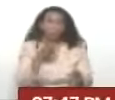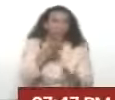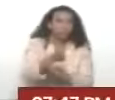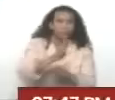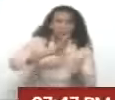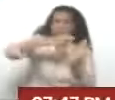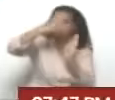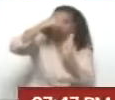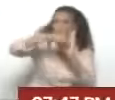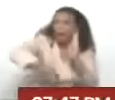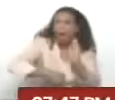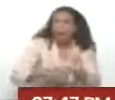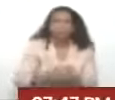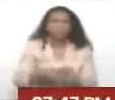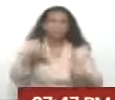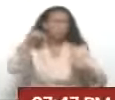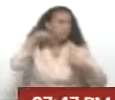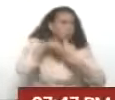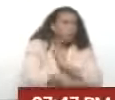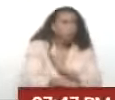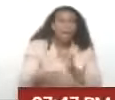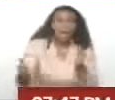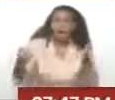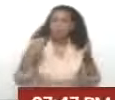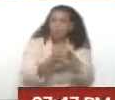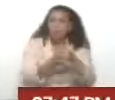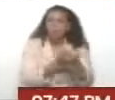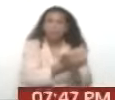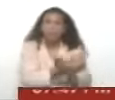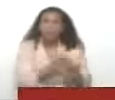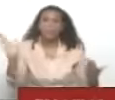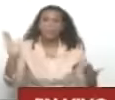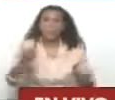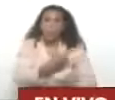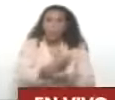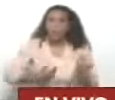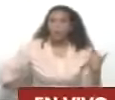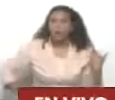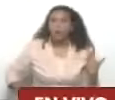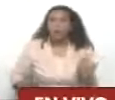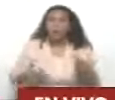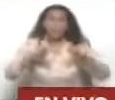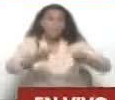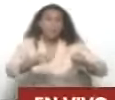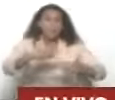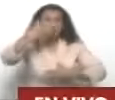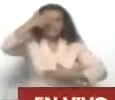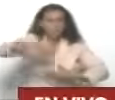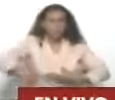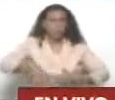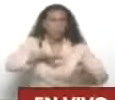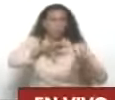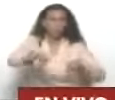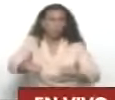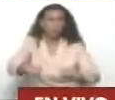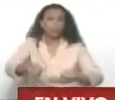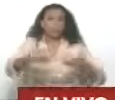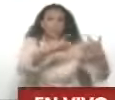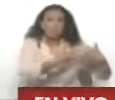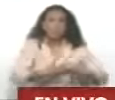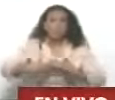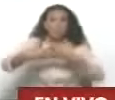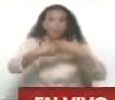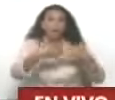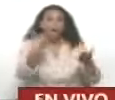economía. Se fueron a derrocar el gobierno. Pidieron una invasión públicamente, público, notorio. Están